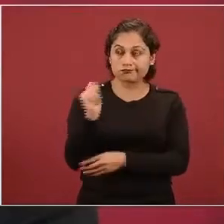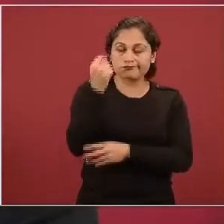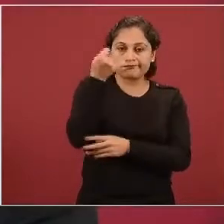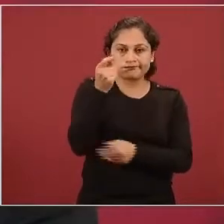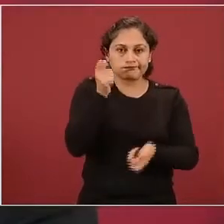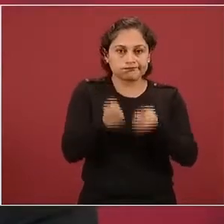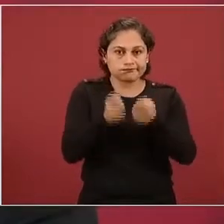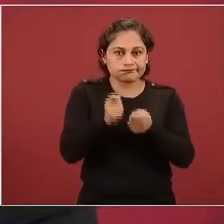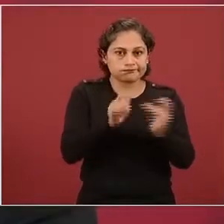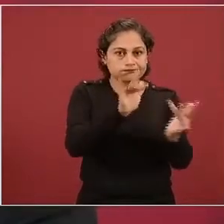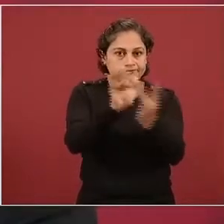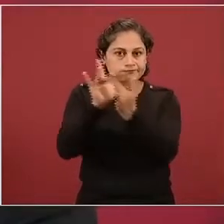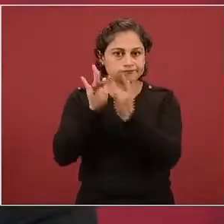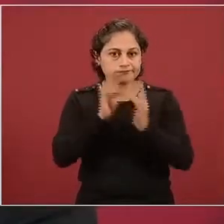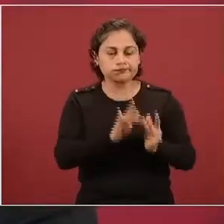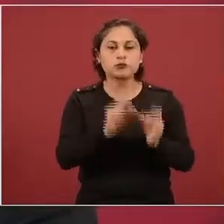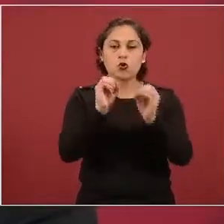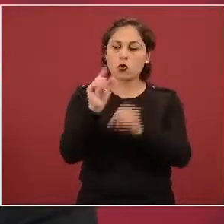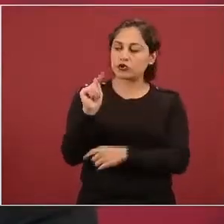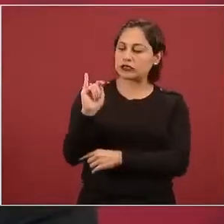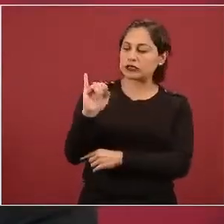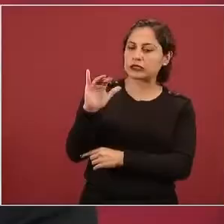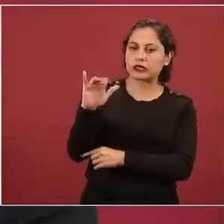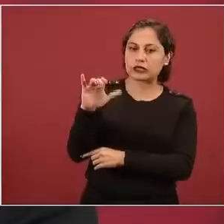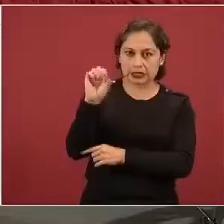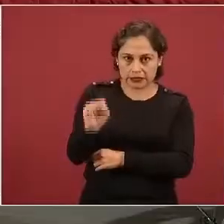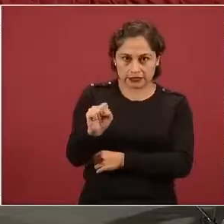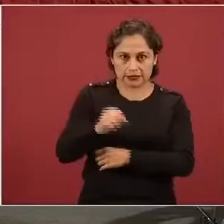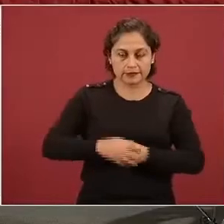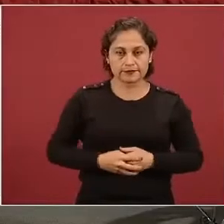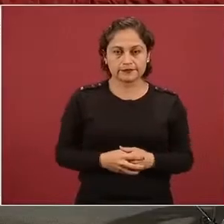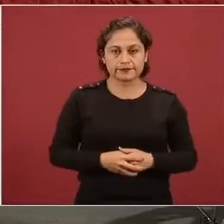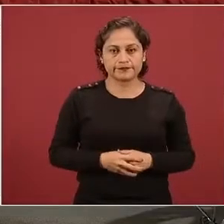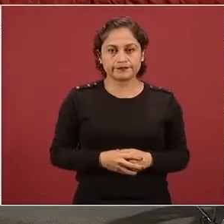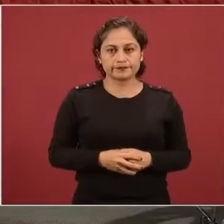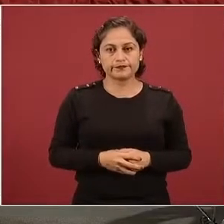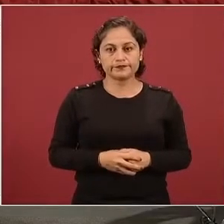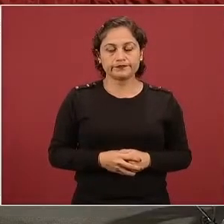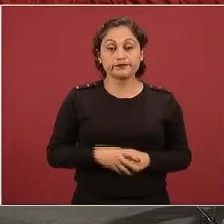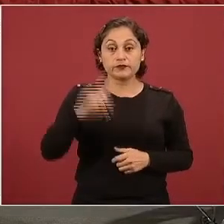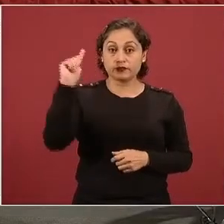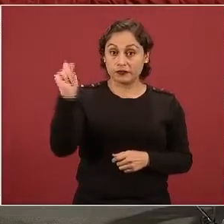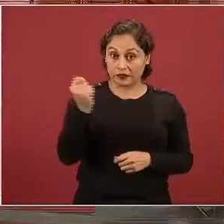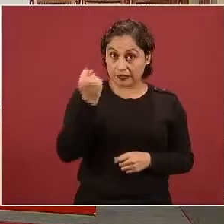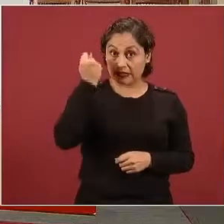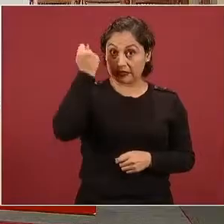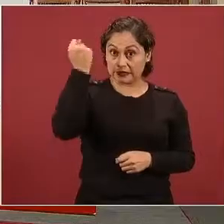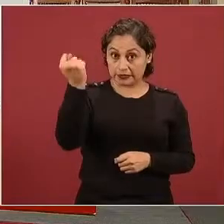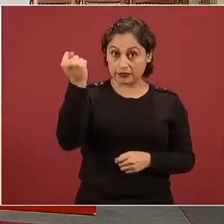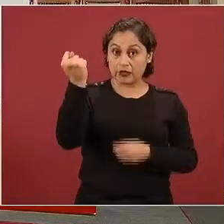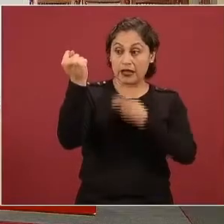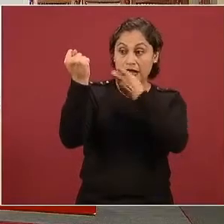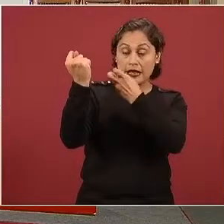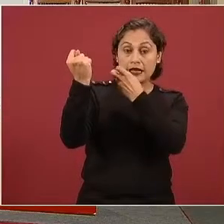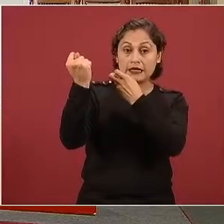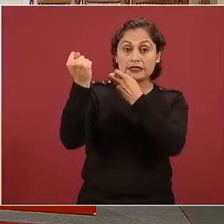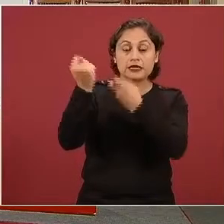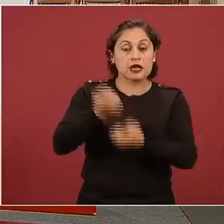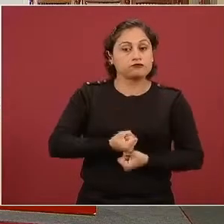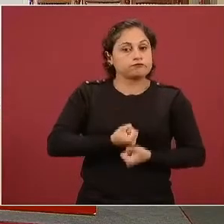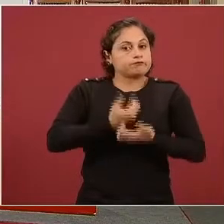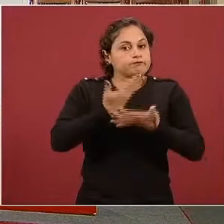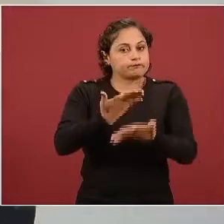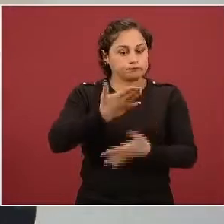y las tecnologías de la información y la comunicación. La tecnología es expresión de la voluntad